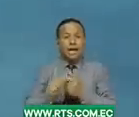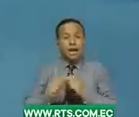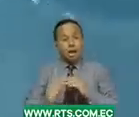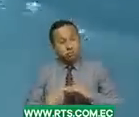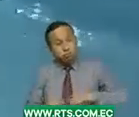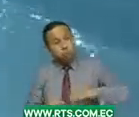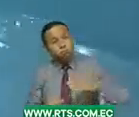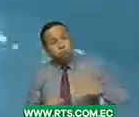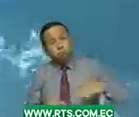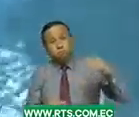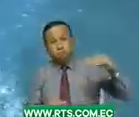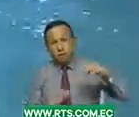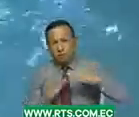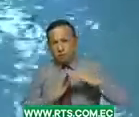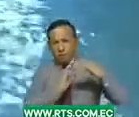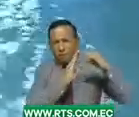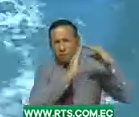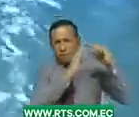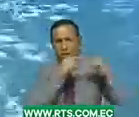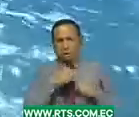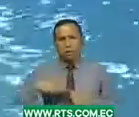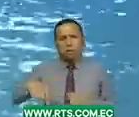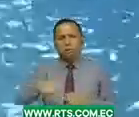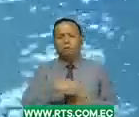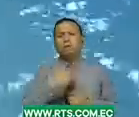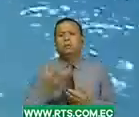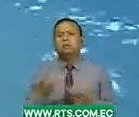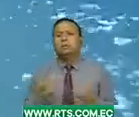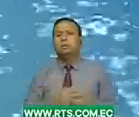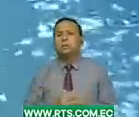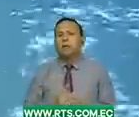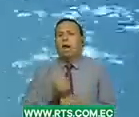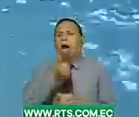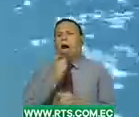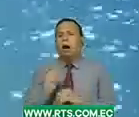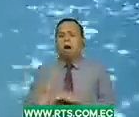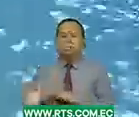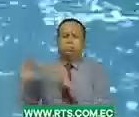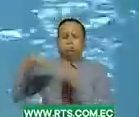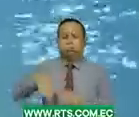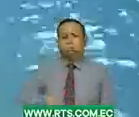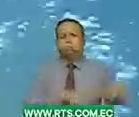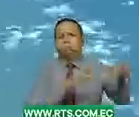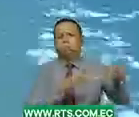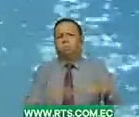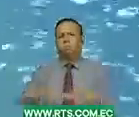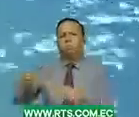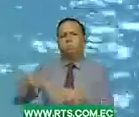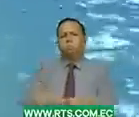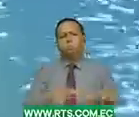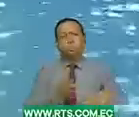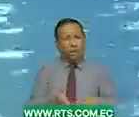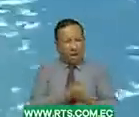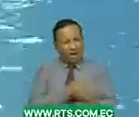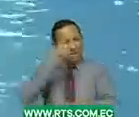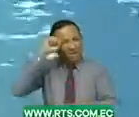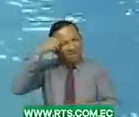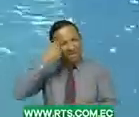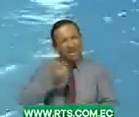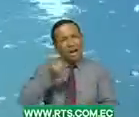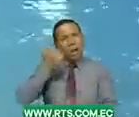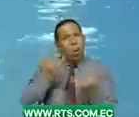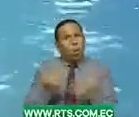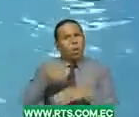podemos ver que el tramo de este lado está todavía inundado. Luego de las fuertes lluvias, recordemos que hasta horas de la tarde